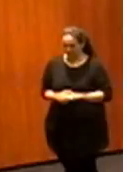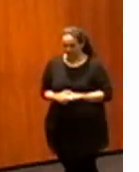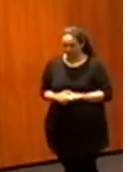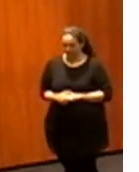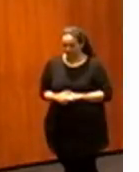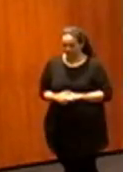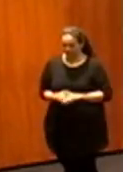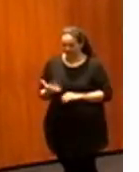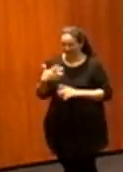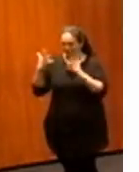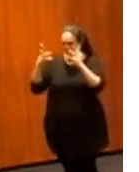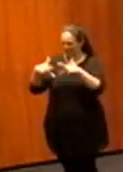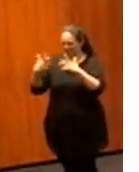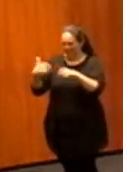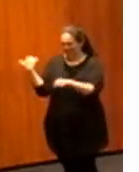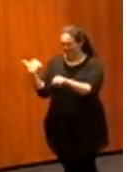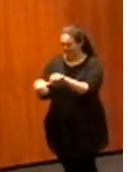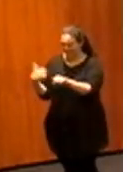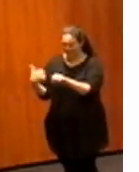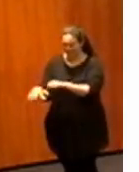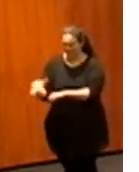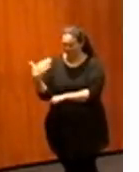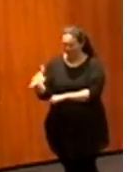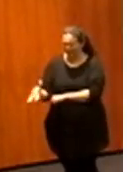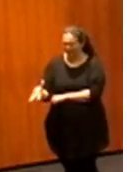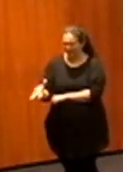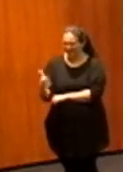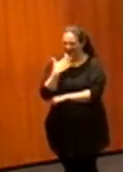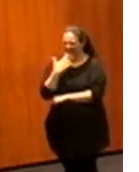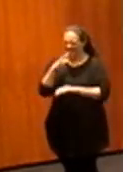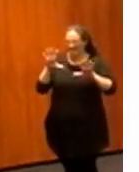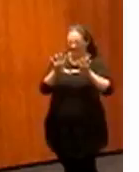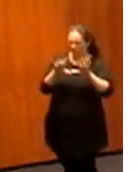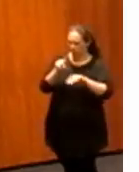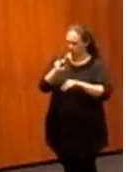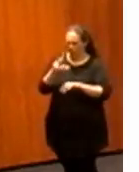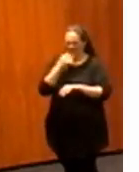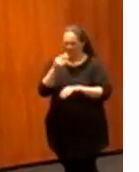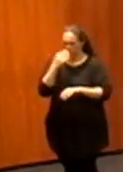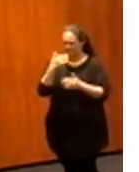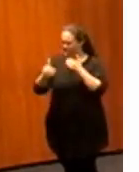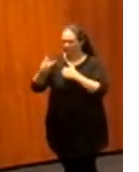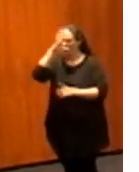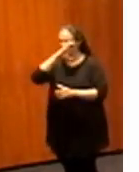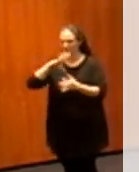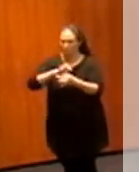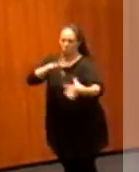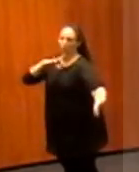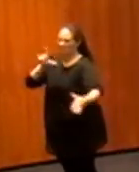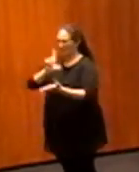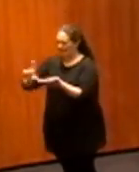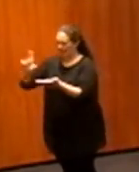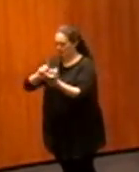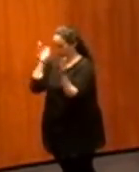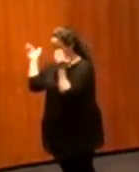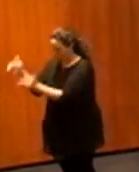cuando las matemáticas se te dan mal, a los 10, 12 años decides que no vas a tener un futuro científico, te pasas a las letras.